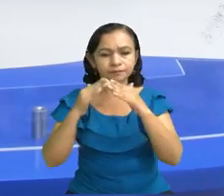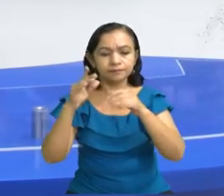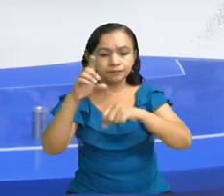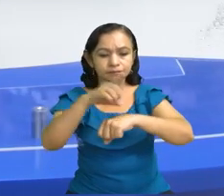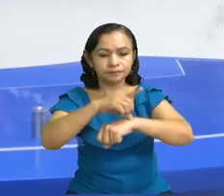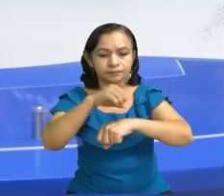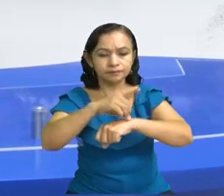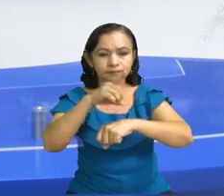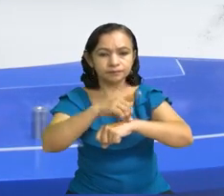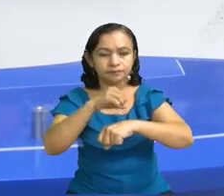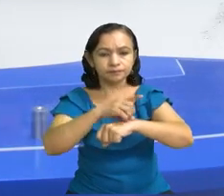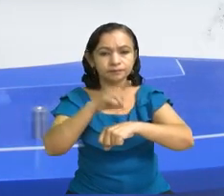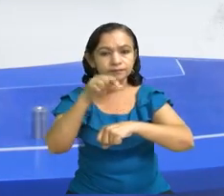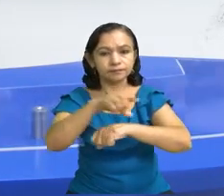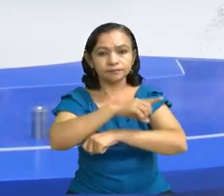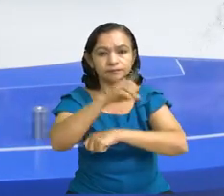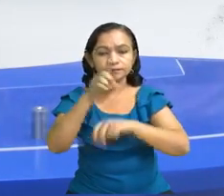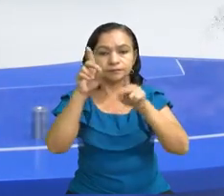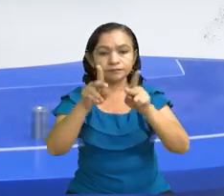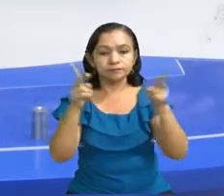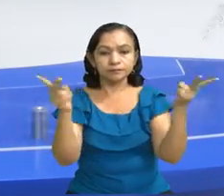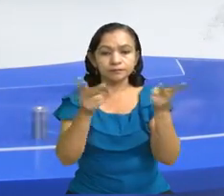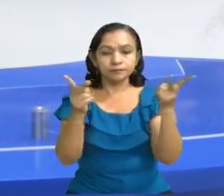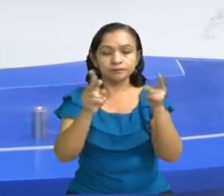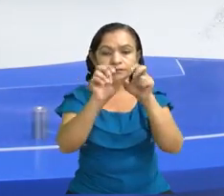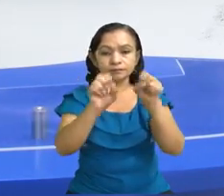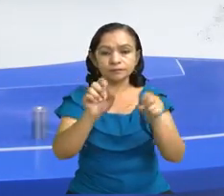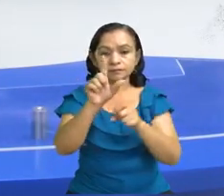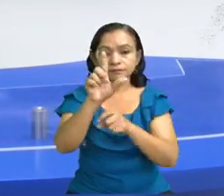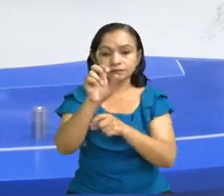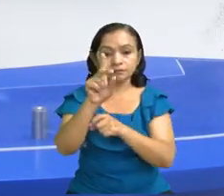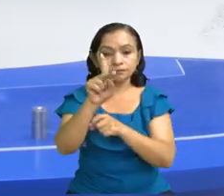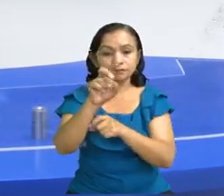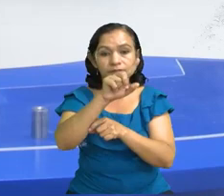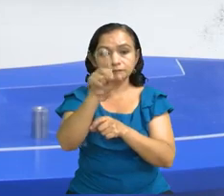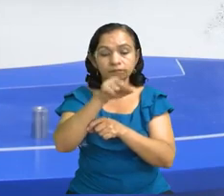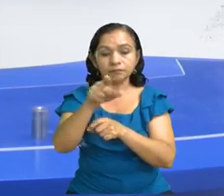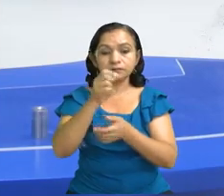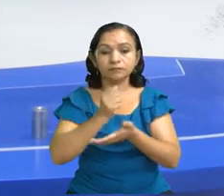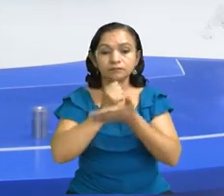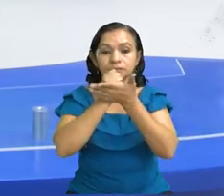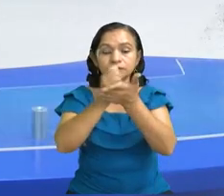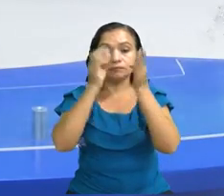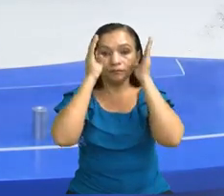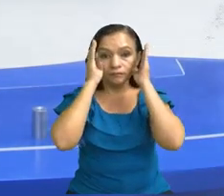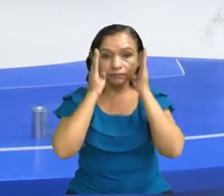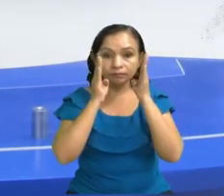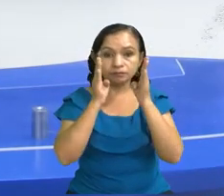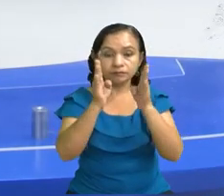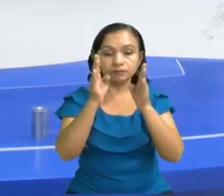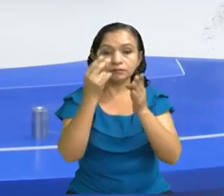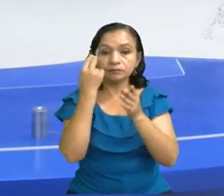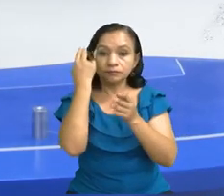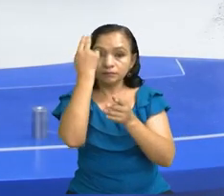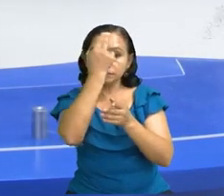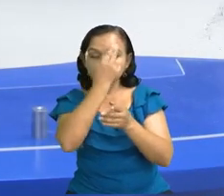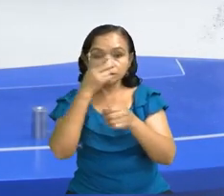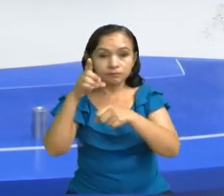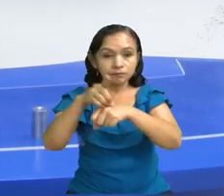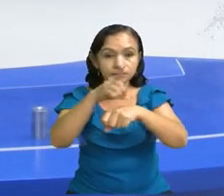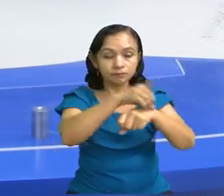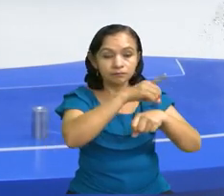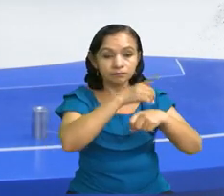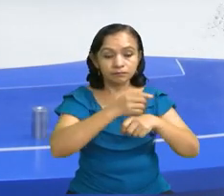médicos. Esta vez, habitantes del barrio Santos López de la capital fueron beneficiados con atención en consulta general, jornada